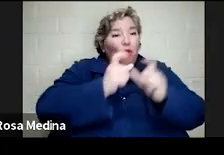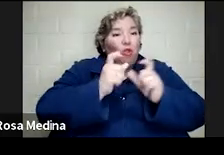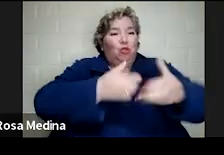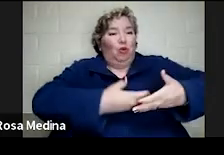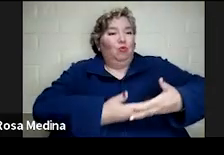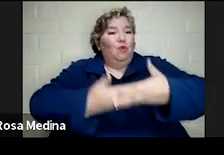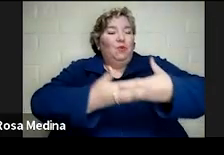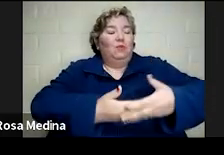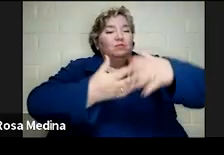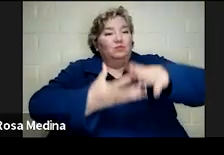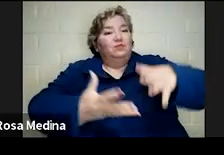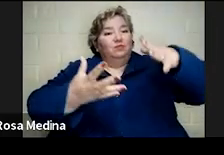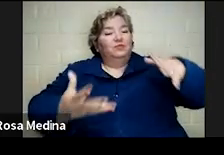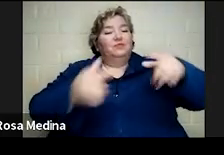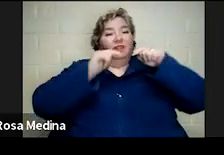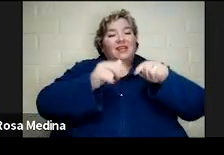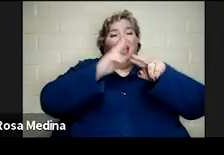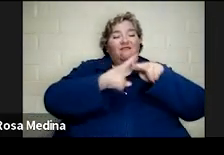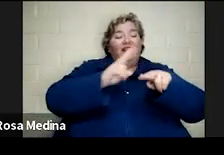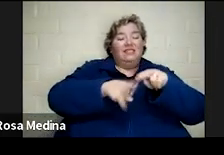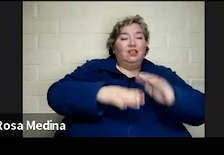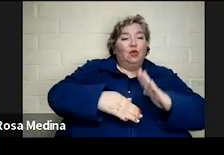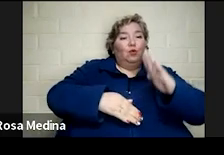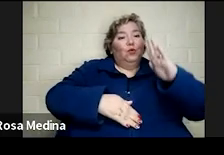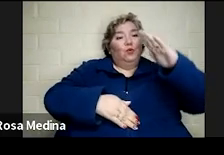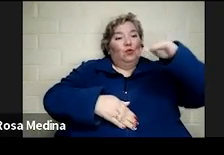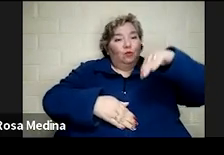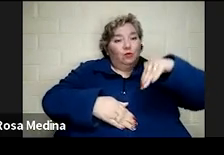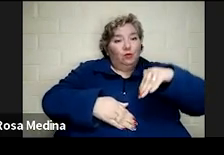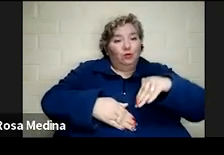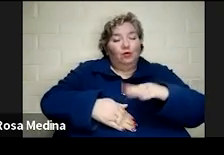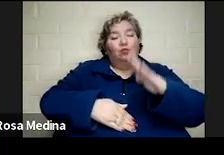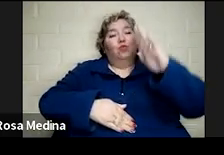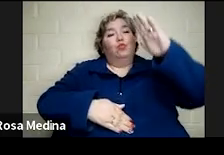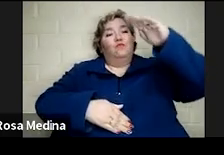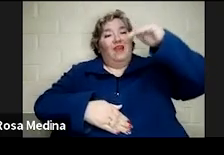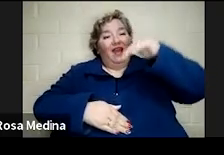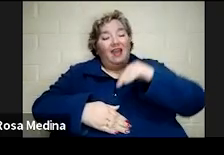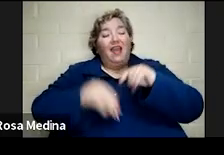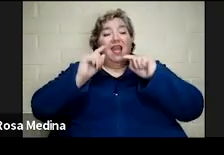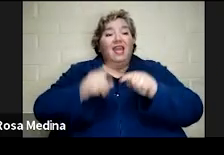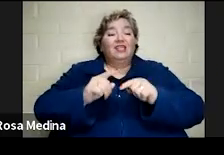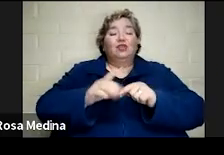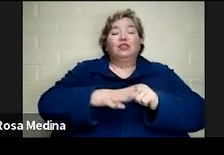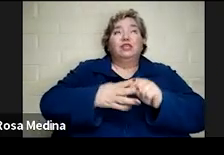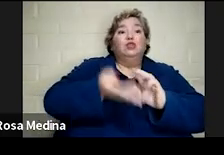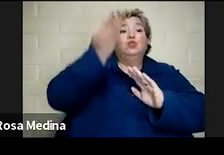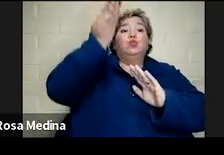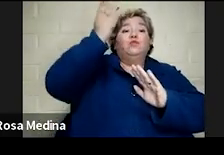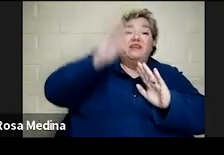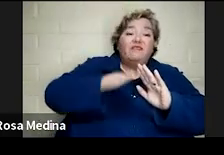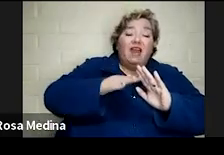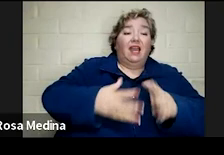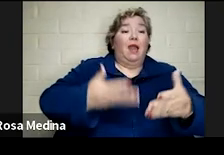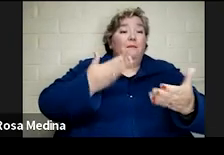como estas curvas de ir viendo si va aumentando, si se ha mantenido o si va disminuyendo en el peso, y así ir viendo como